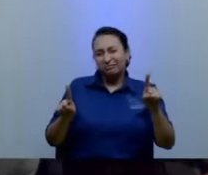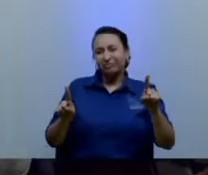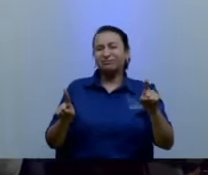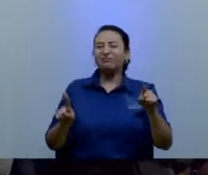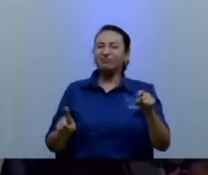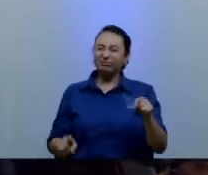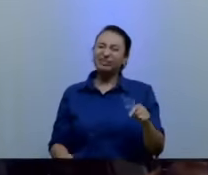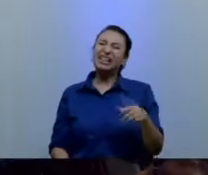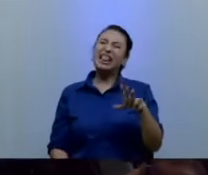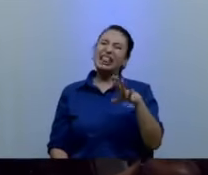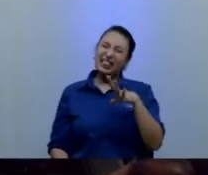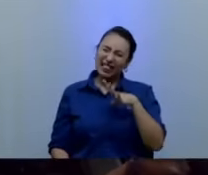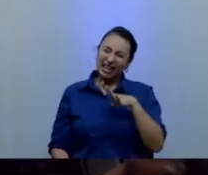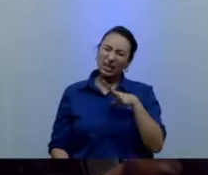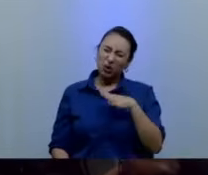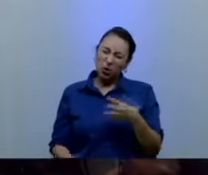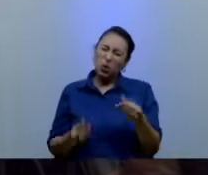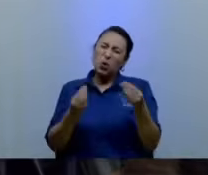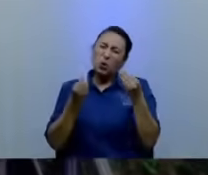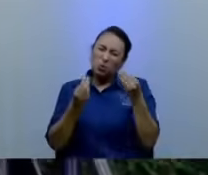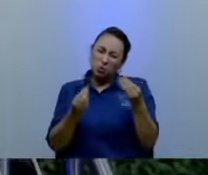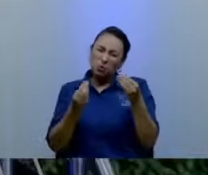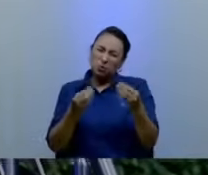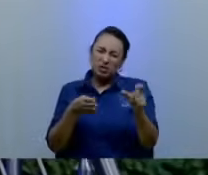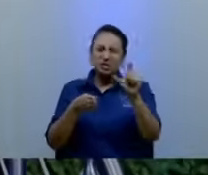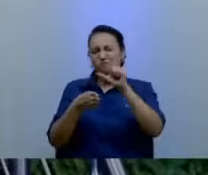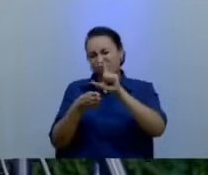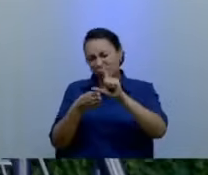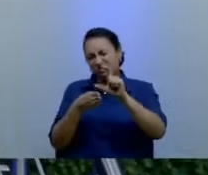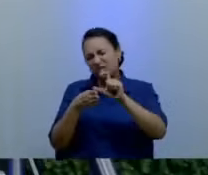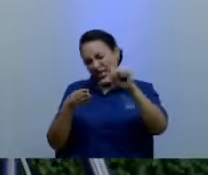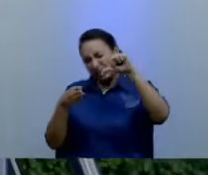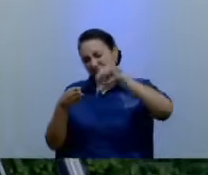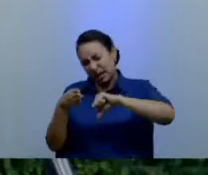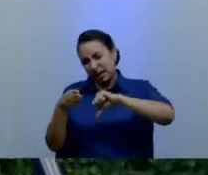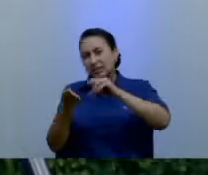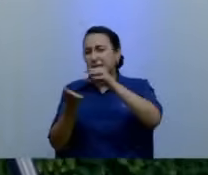Hay que quitarlas, porque esas no te corresponden.